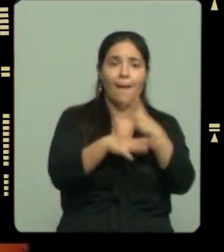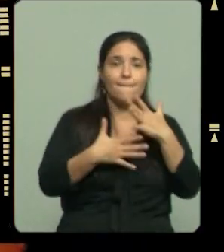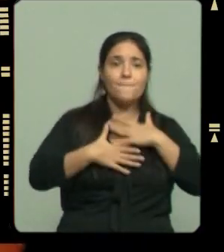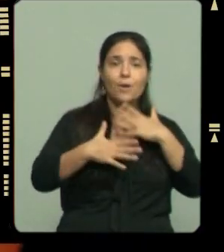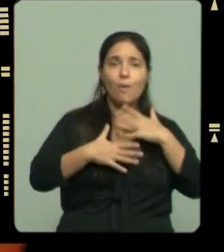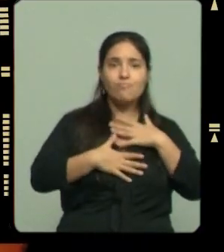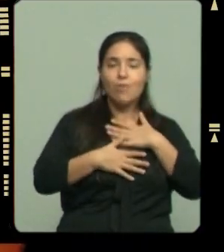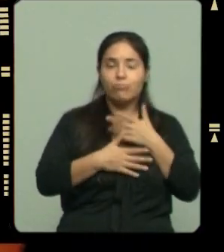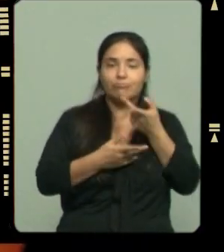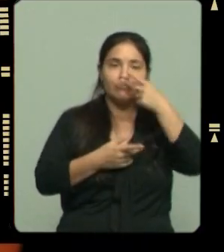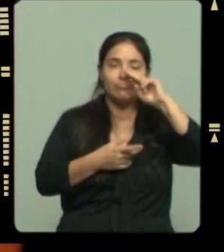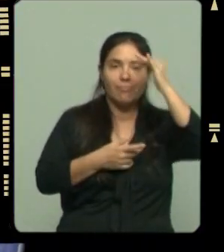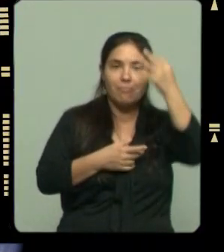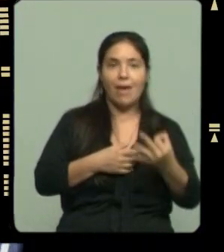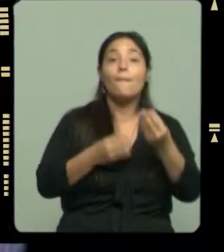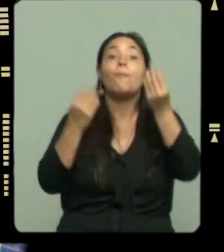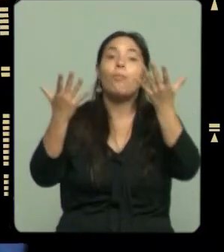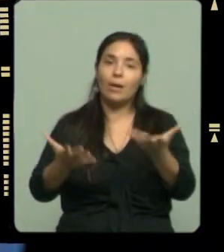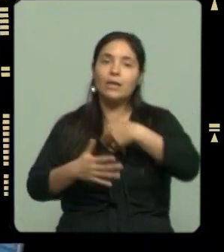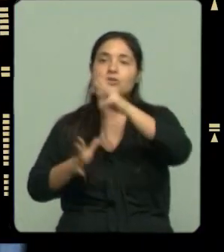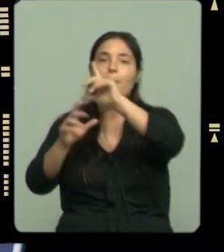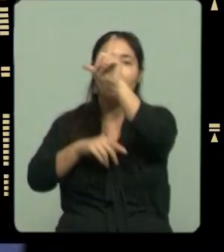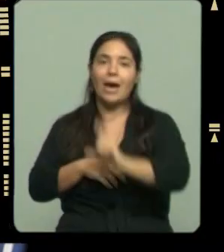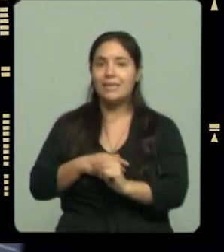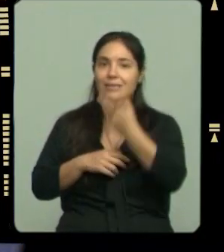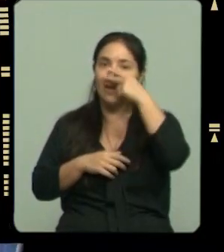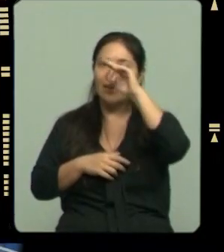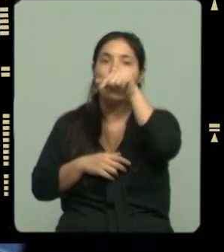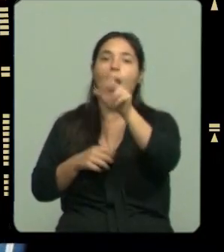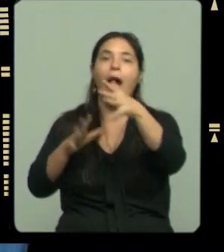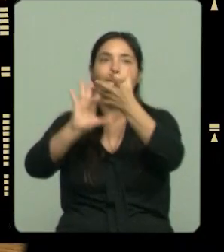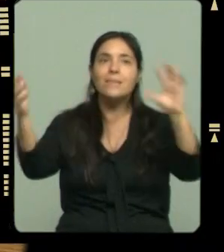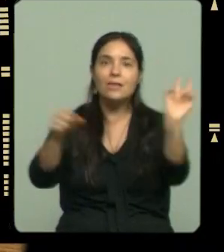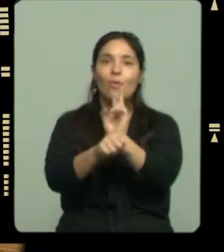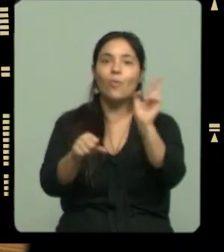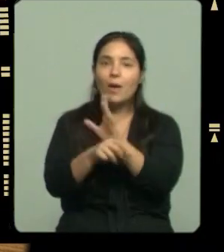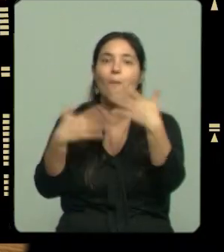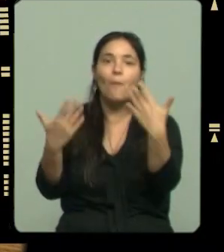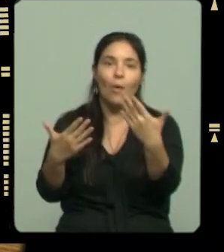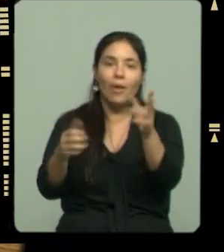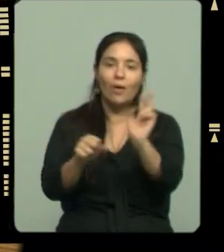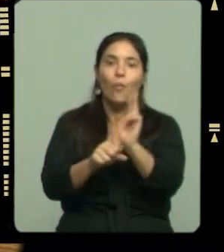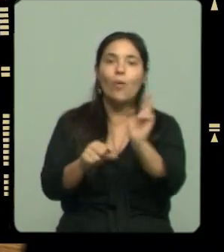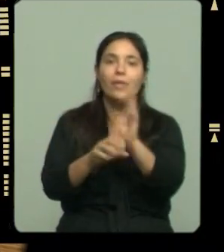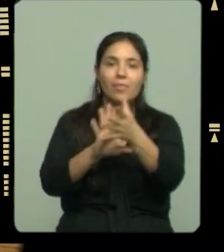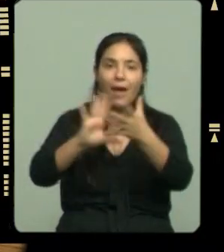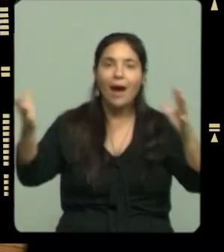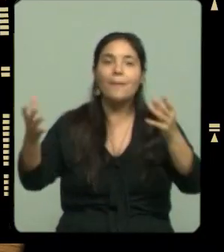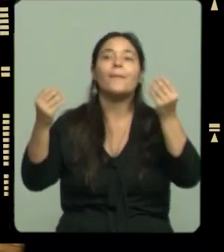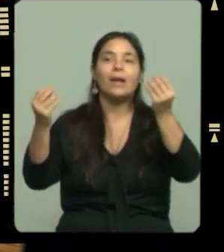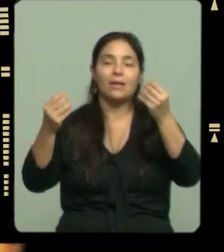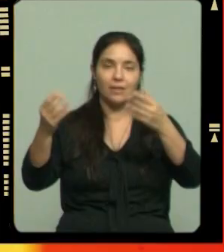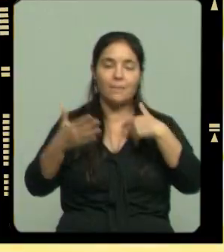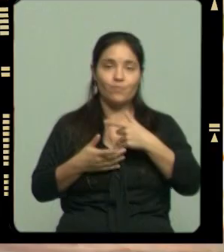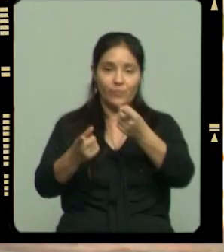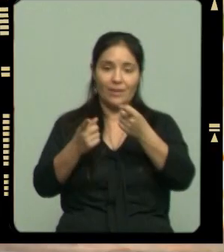países ricos cuidan más el ambiente y de alguna manera es un bien de lujo, dicen algunos. Bueno, pero porque pueden hacerlo porque es aspiracional. Porque trabajan para eso